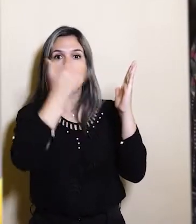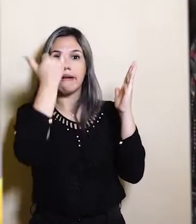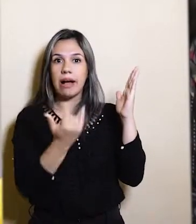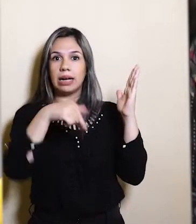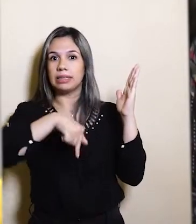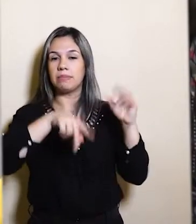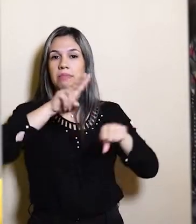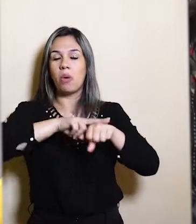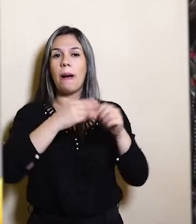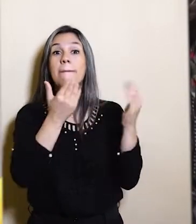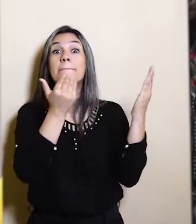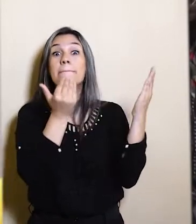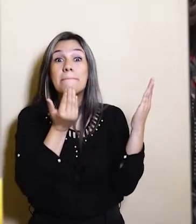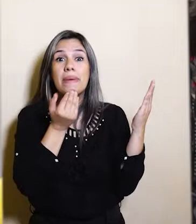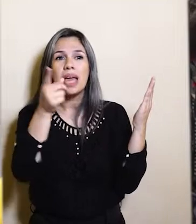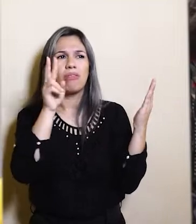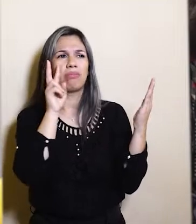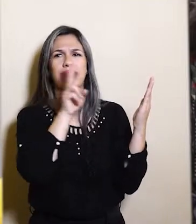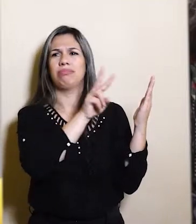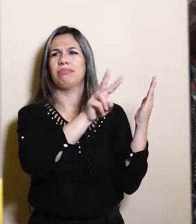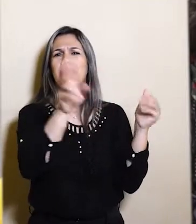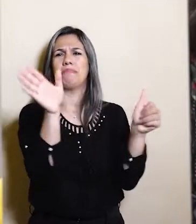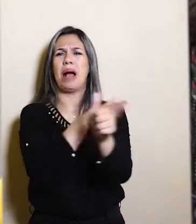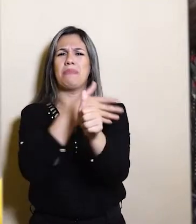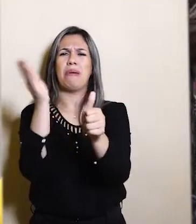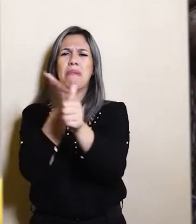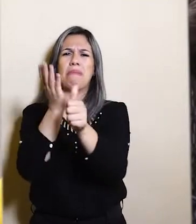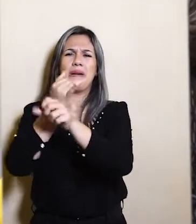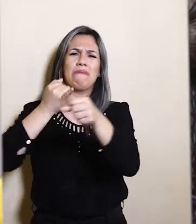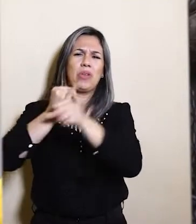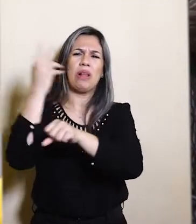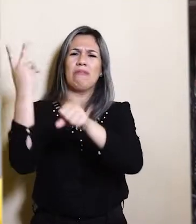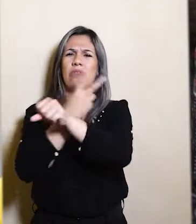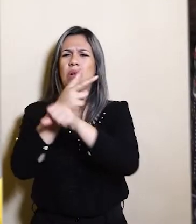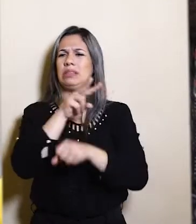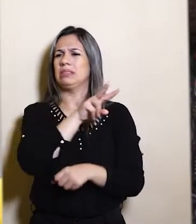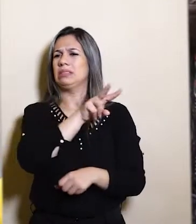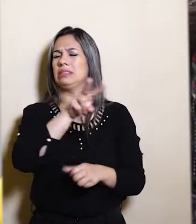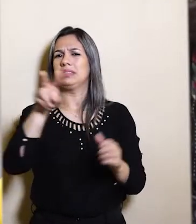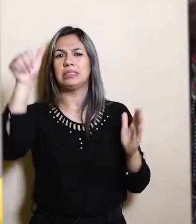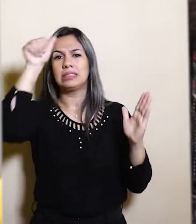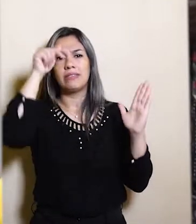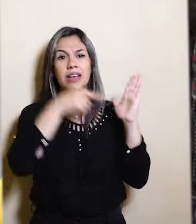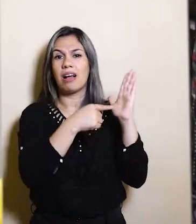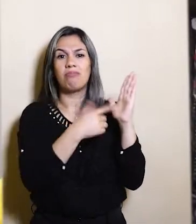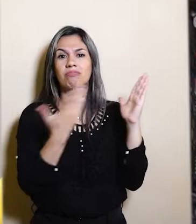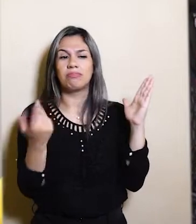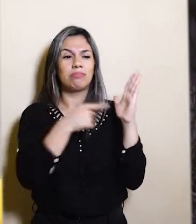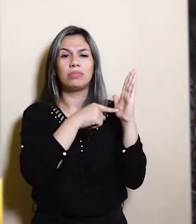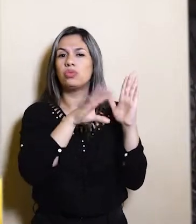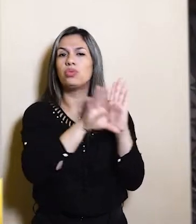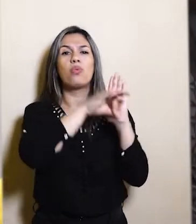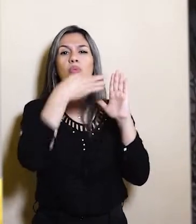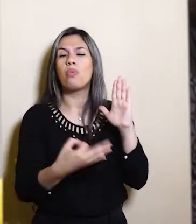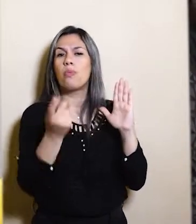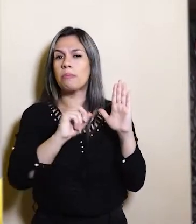hay una voluntad política, no hay los recursos económicos suficientes del presupuesto público para asegurarnos de que estas leyes se